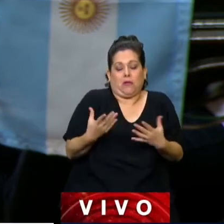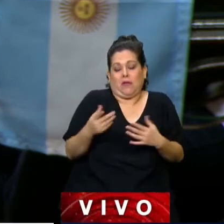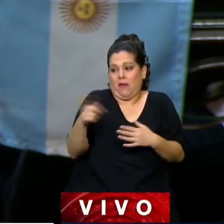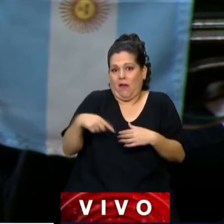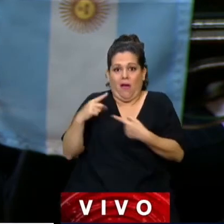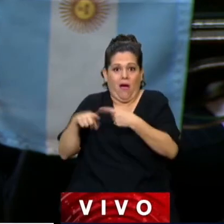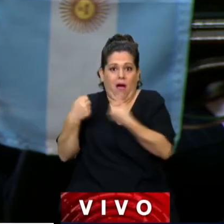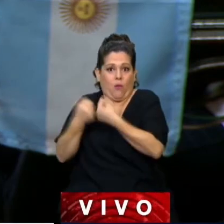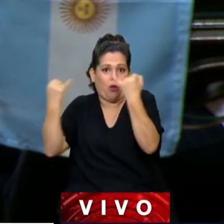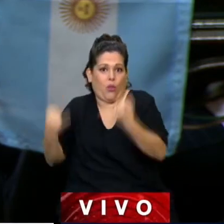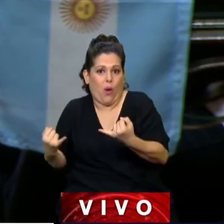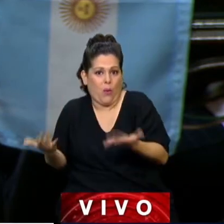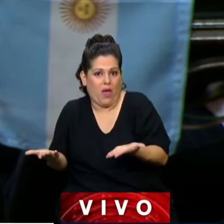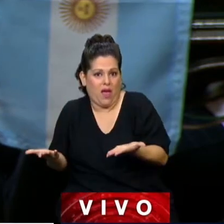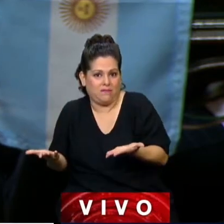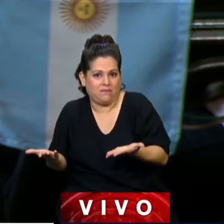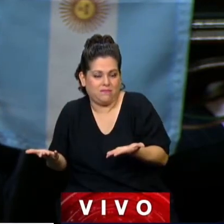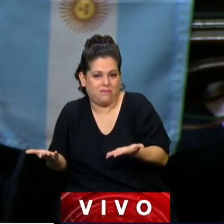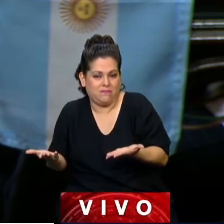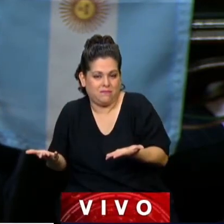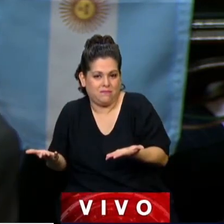¿Qué pasó en el medio, Presidenta?